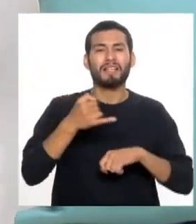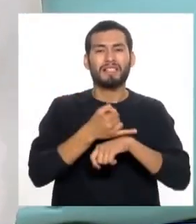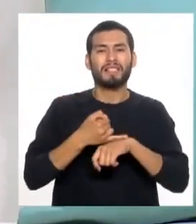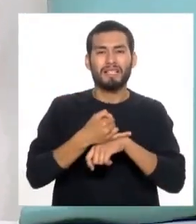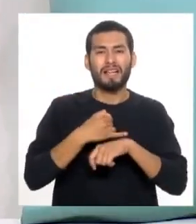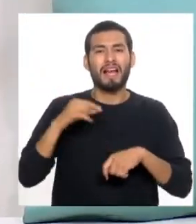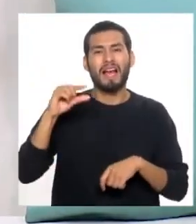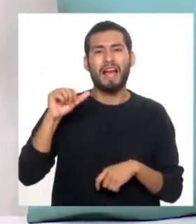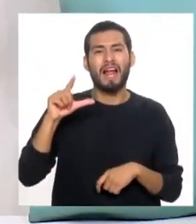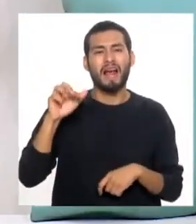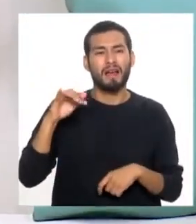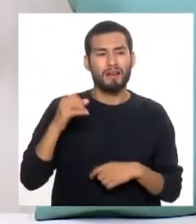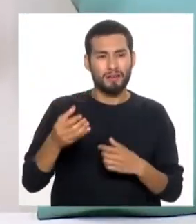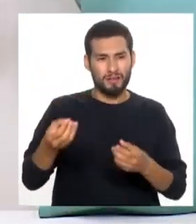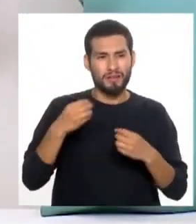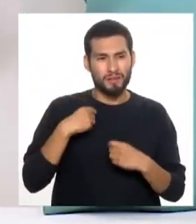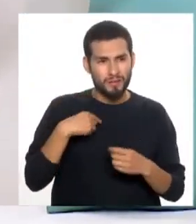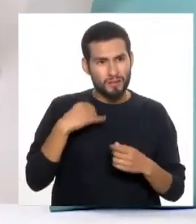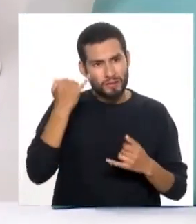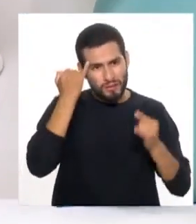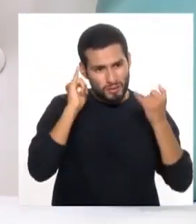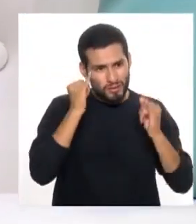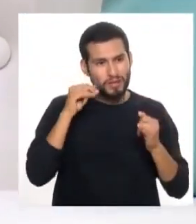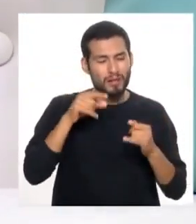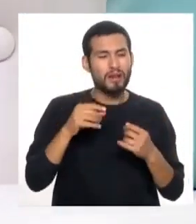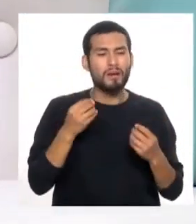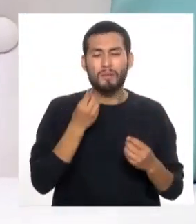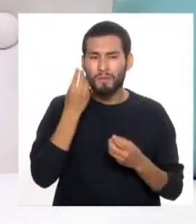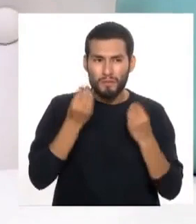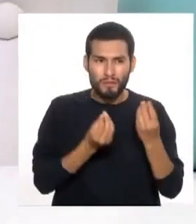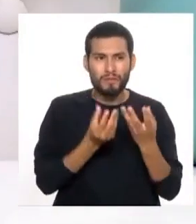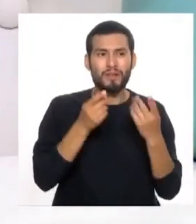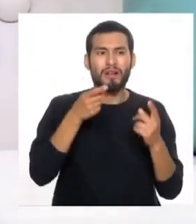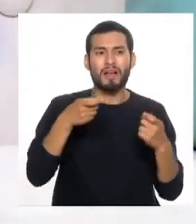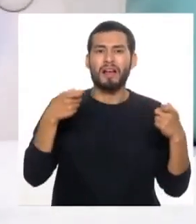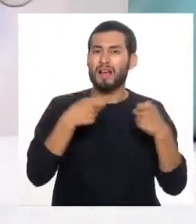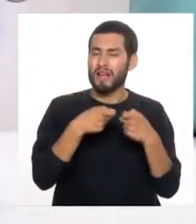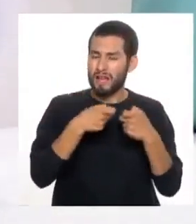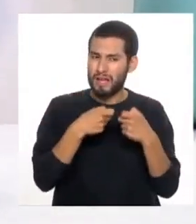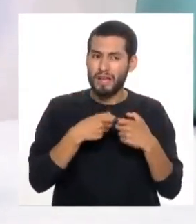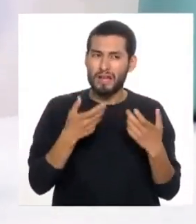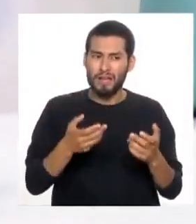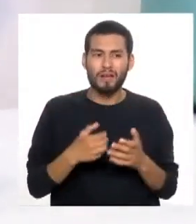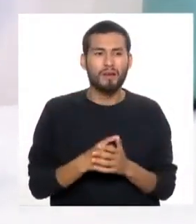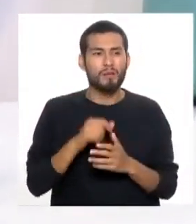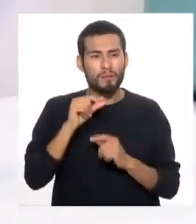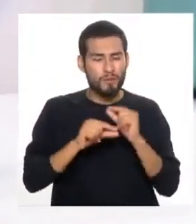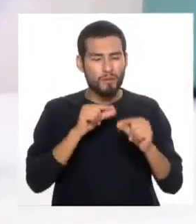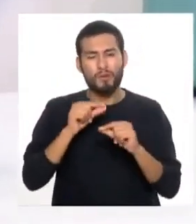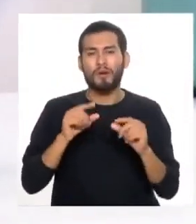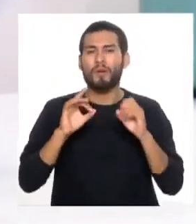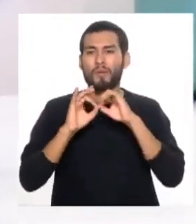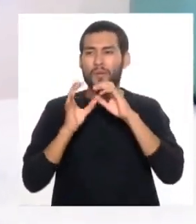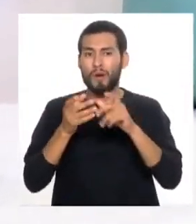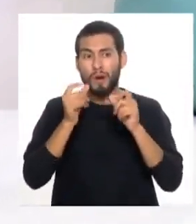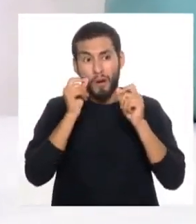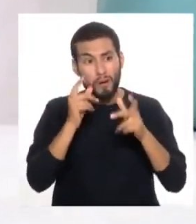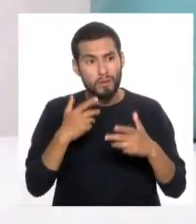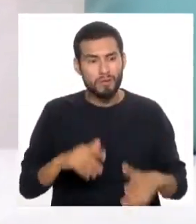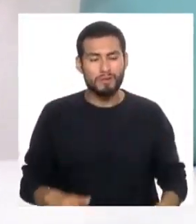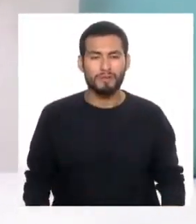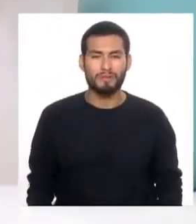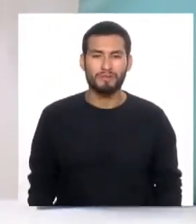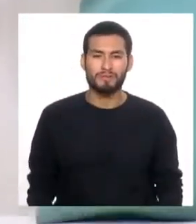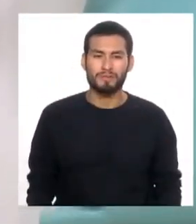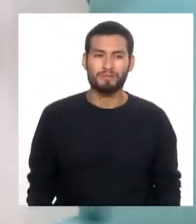Me premiaron por la innovación que voy haciendo, ¿no? De que las plantas ya generan electricidad y ahora poco a poco el mundo se va enterando de esto.